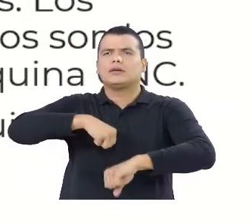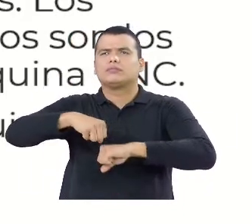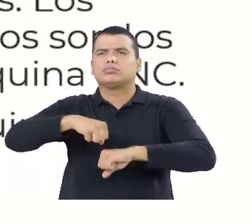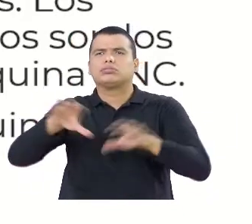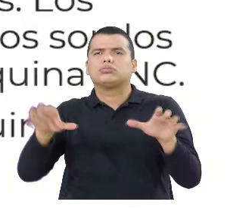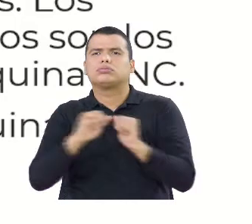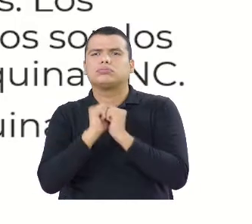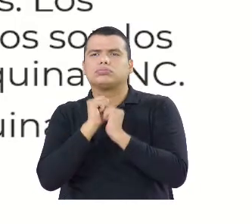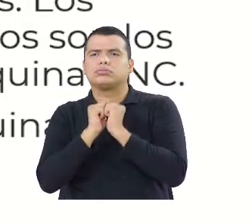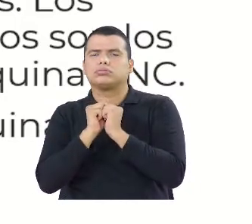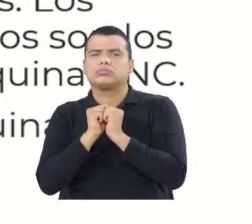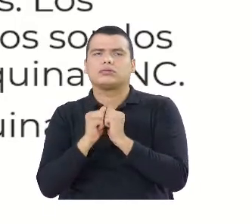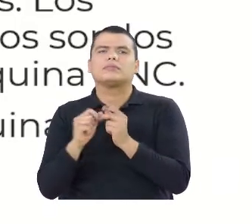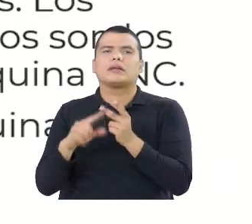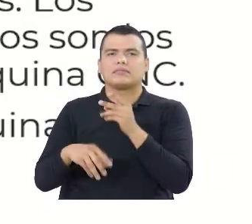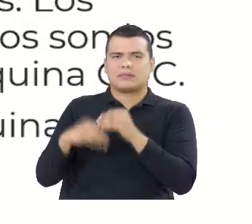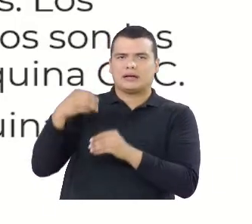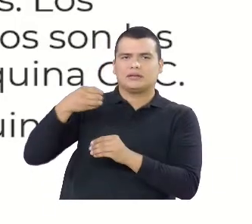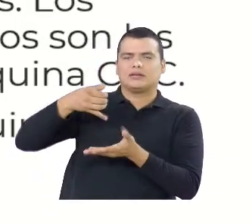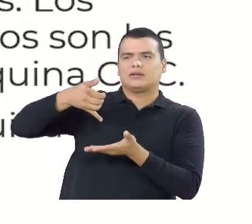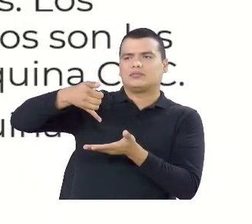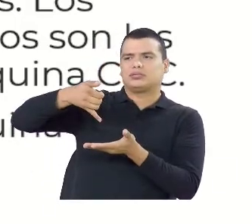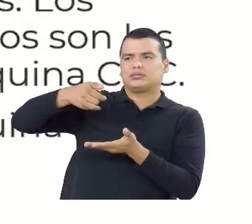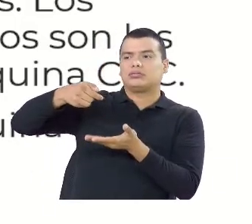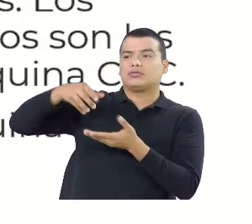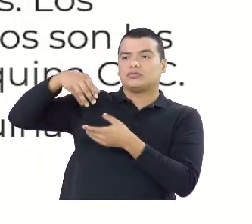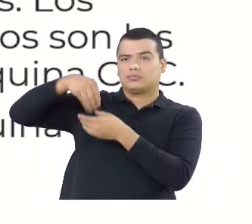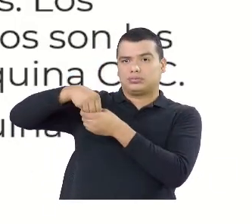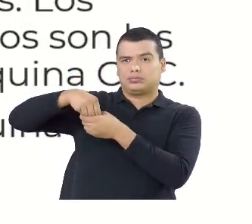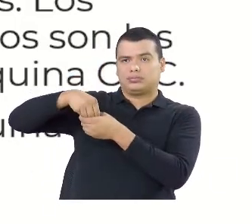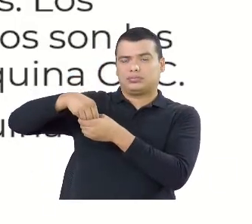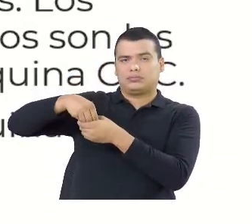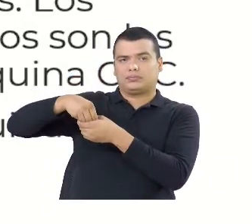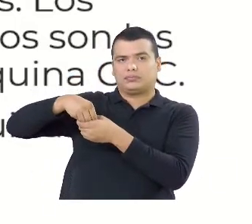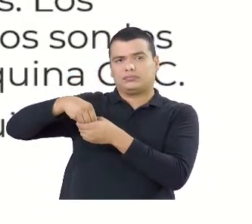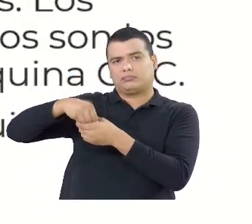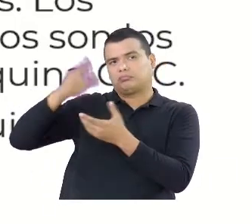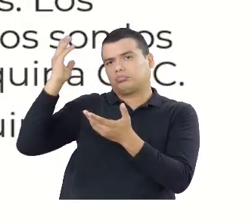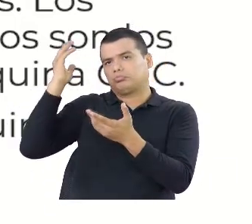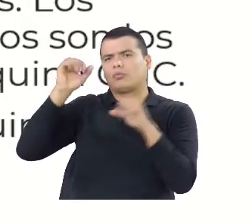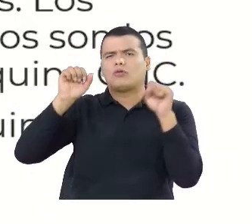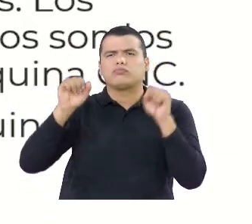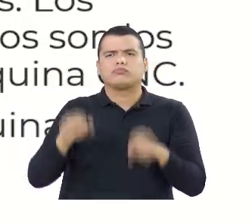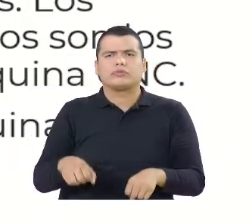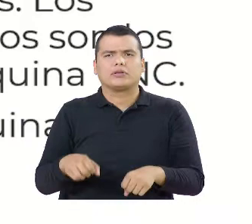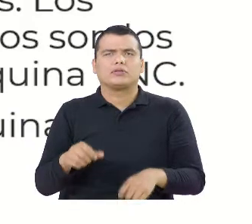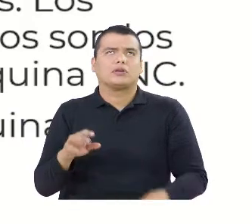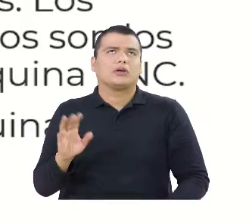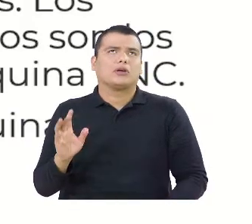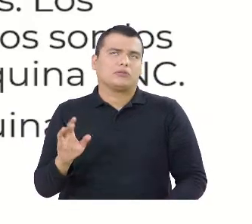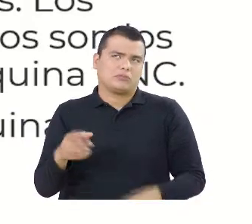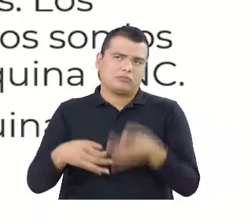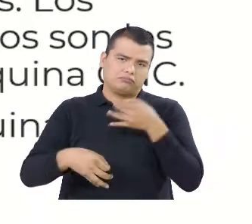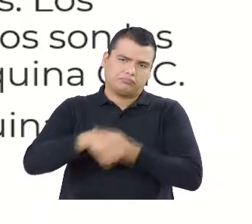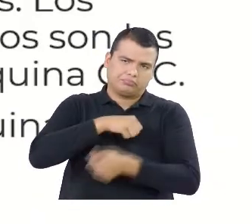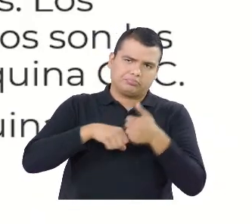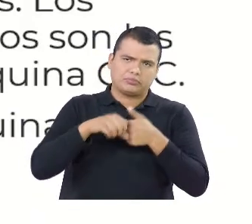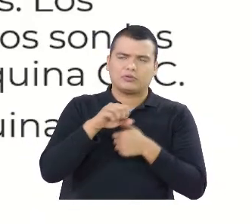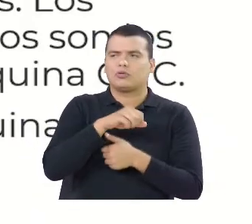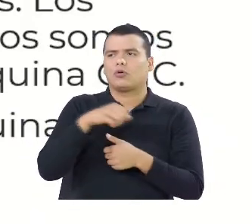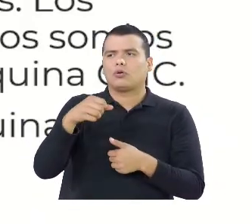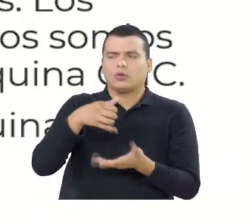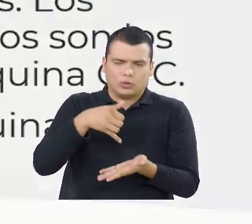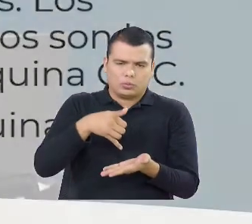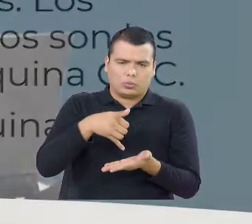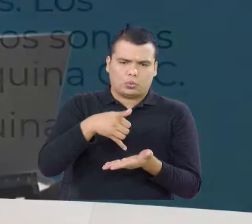un lapicero aquí en esta maquinita. Para los componentes eléctricos usted puede colocar un láser de corte. Necesito una